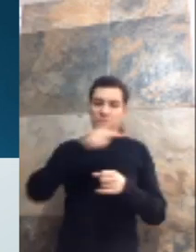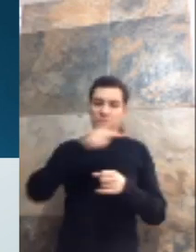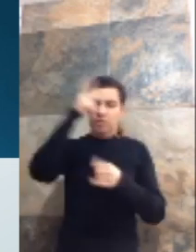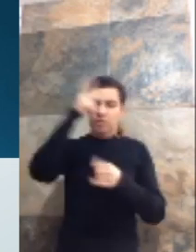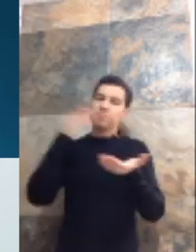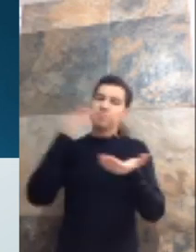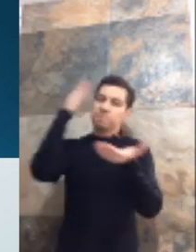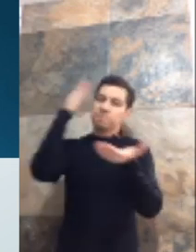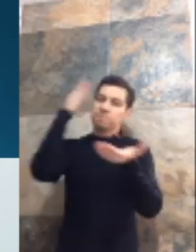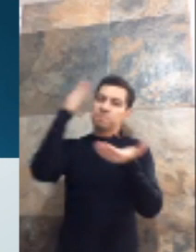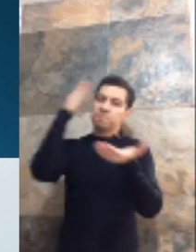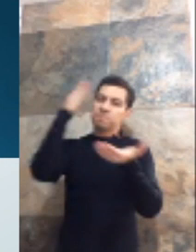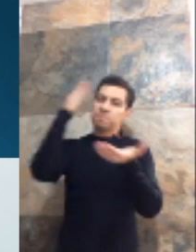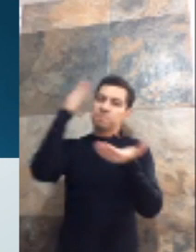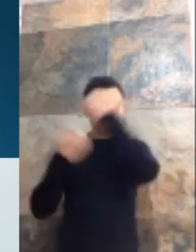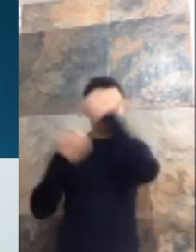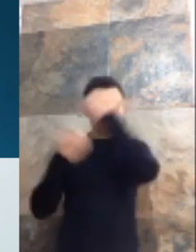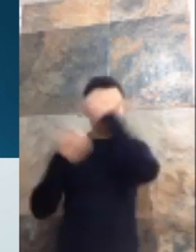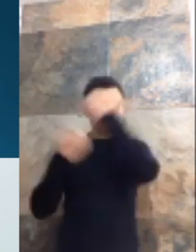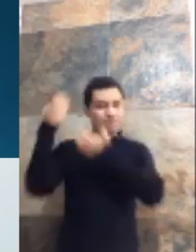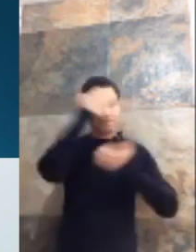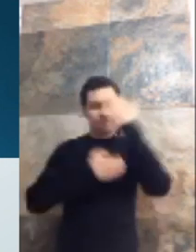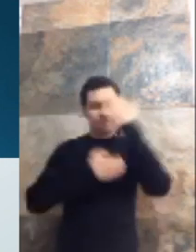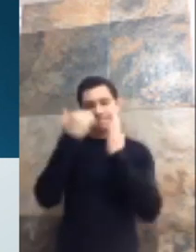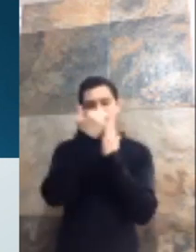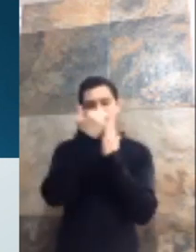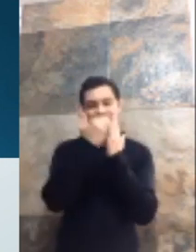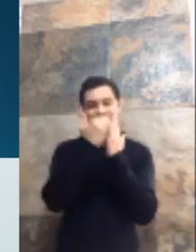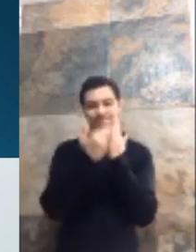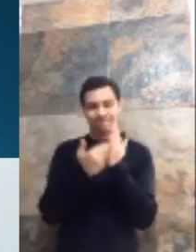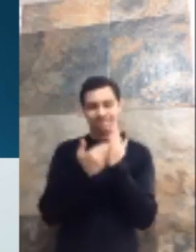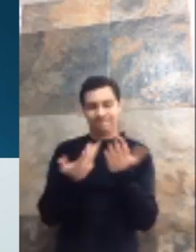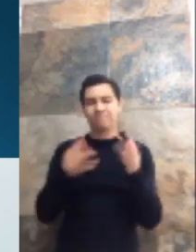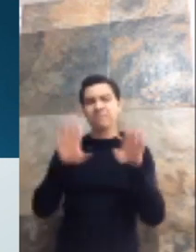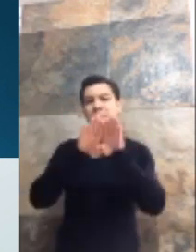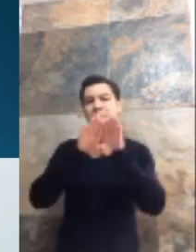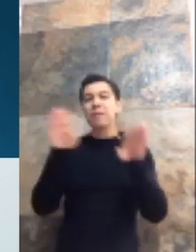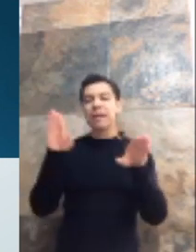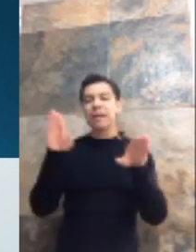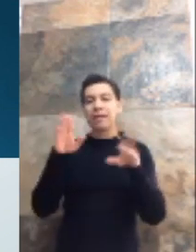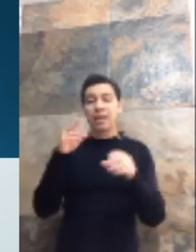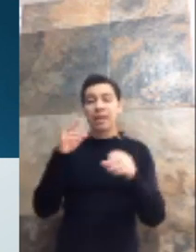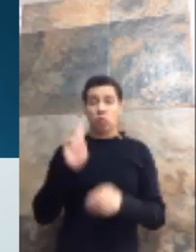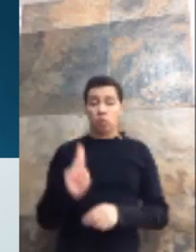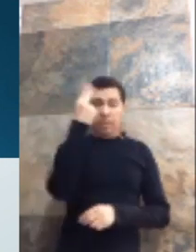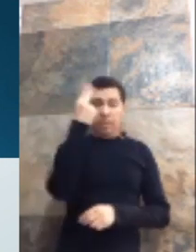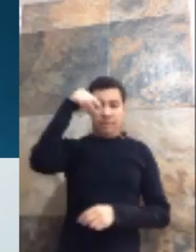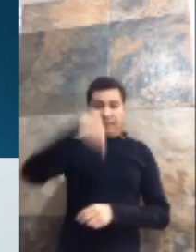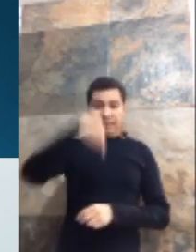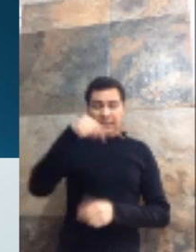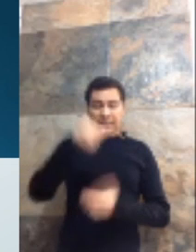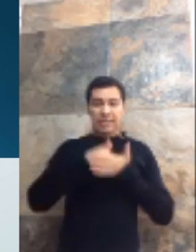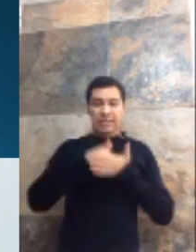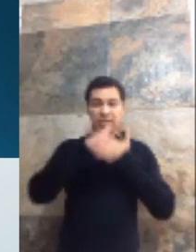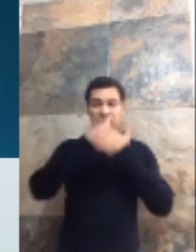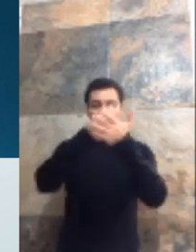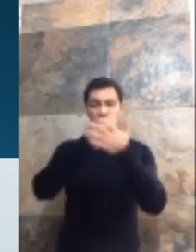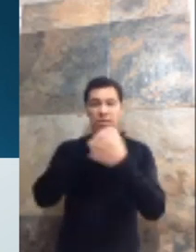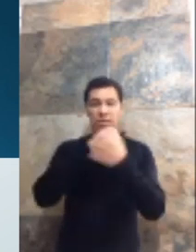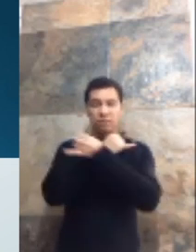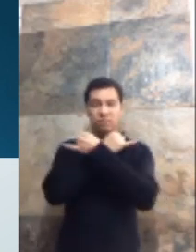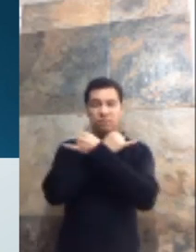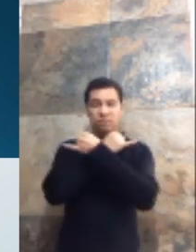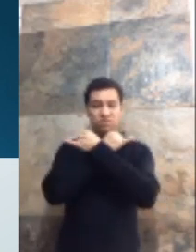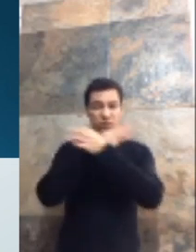otras sorpresas. Y esos números seguramente se van a publicar. La UNAM va a publicar números, la comisión del COVID